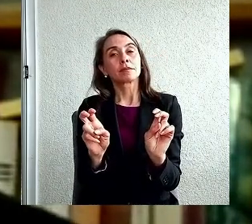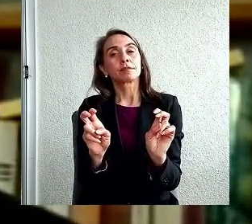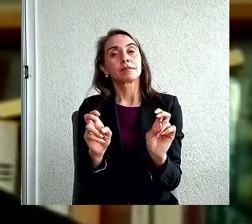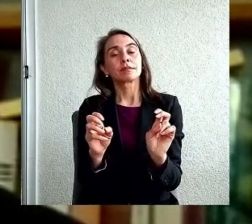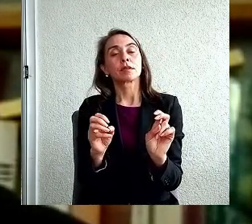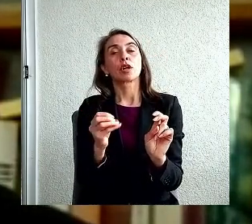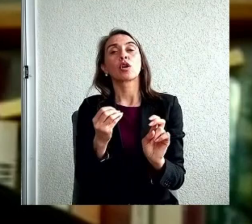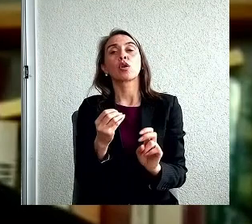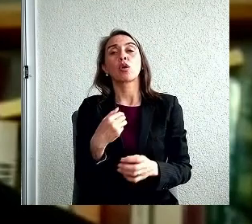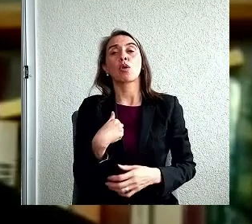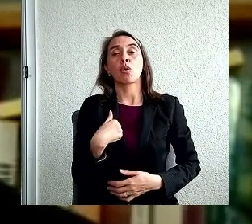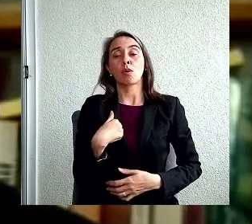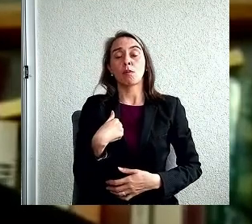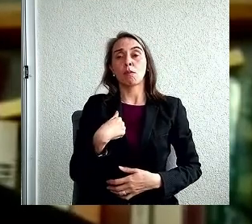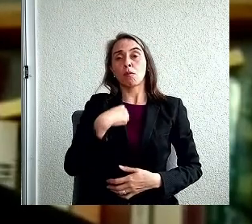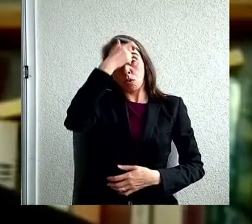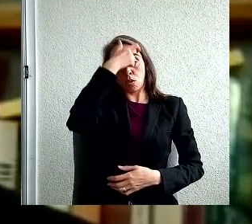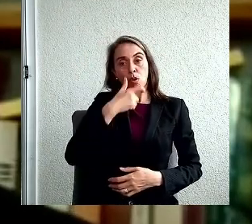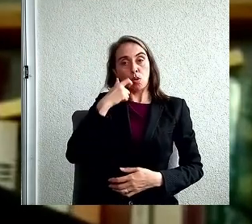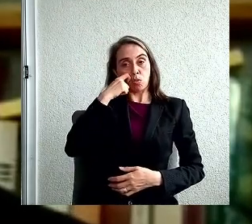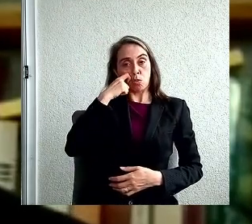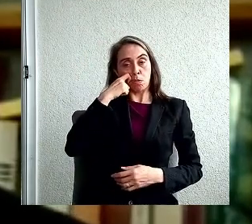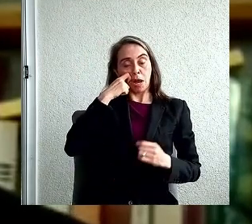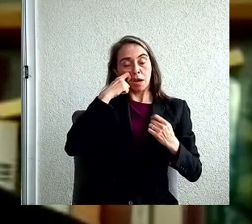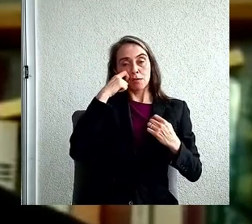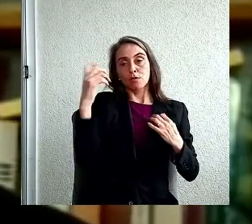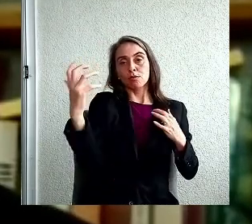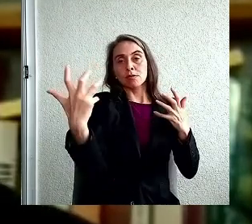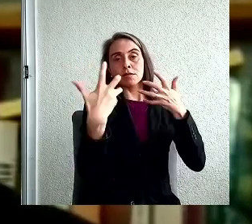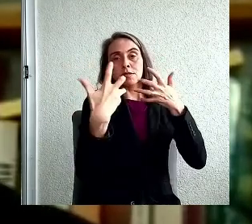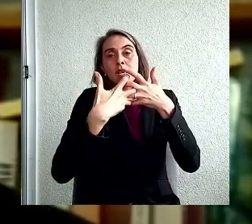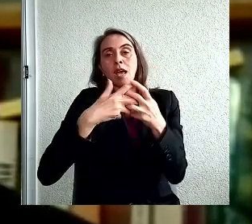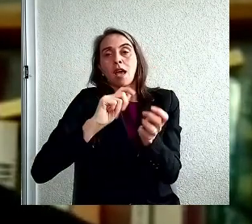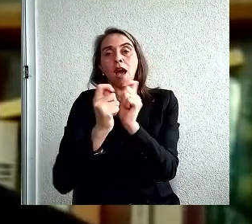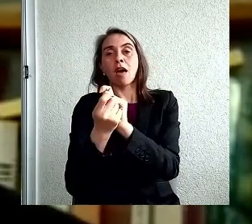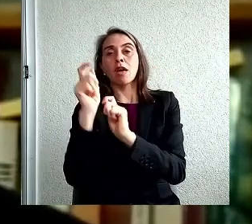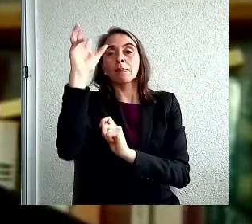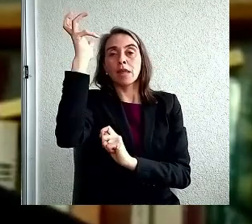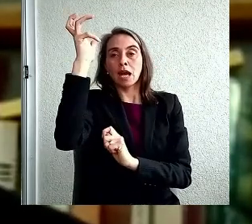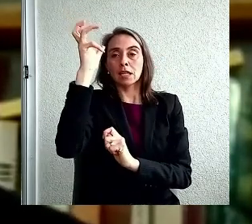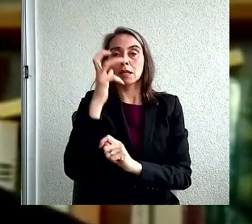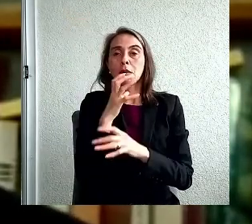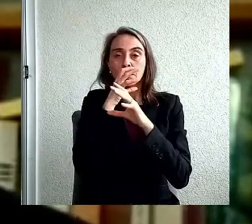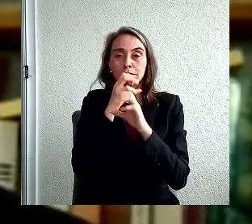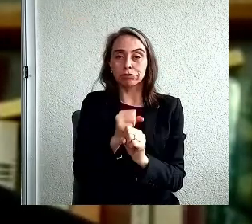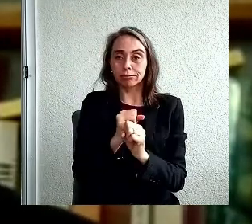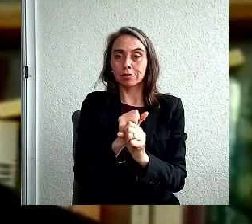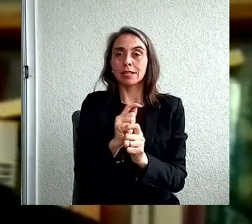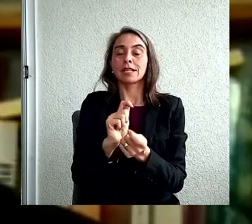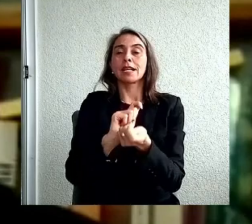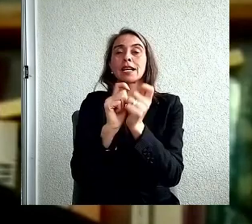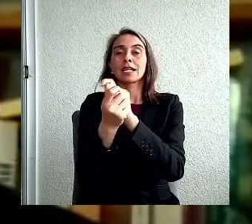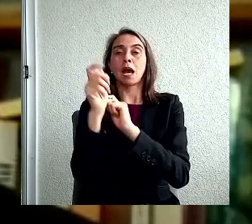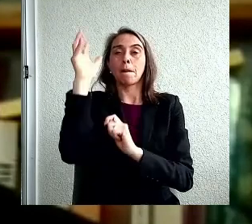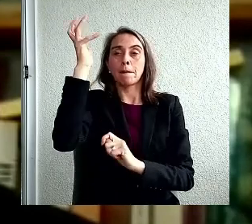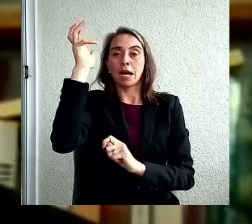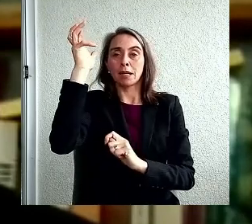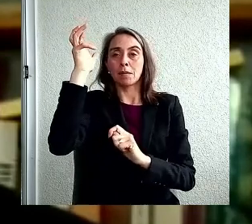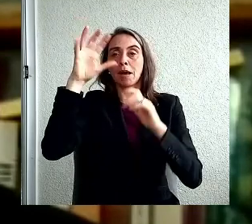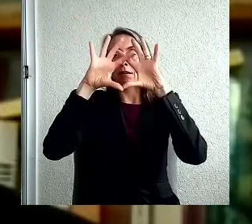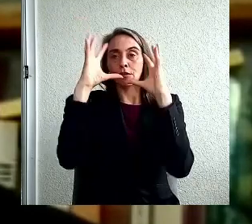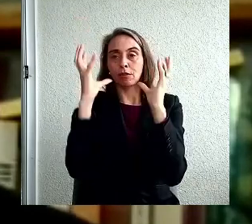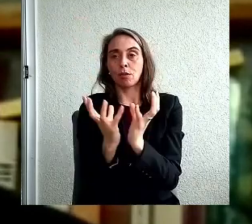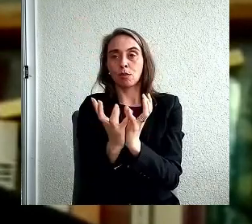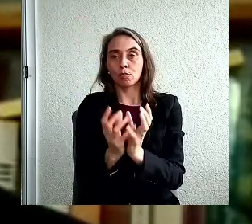resiliencia, whereas climate change is global. mientras que cambio climático es global. And so Uno es you have local, to- el otro es